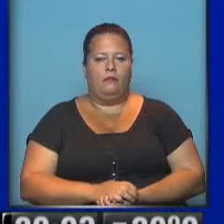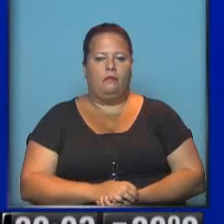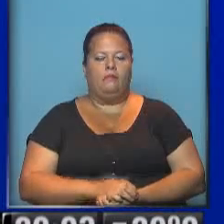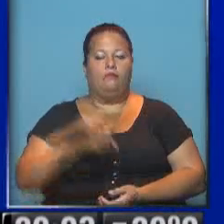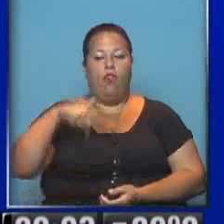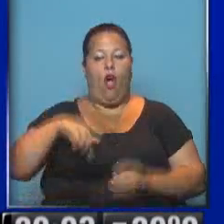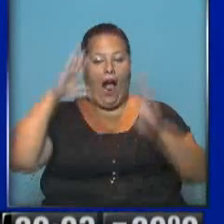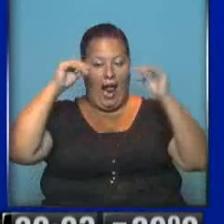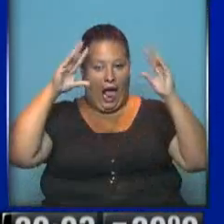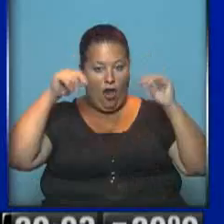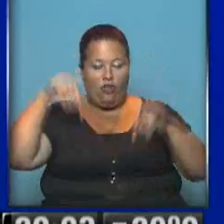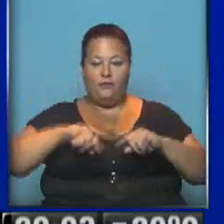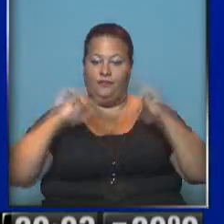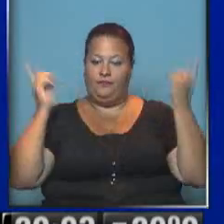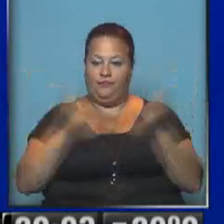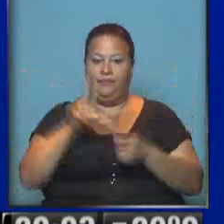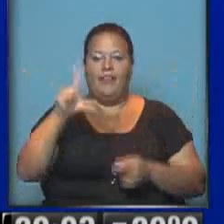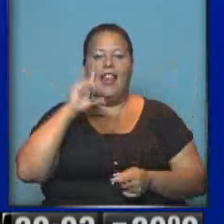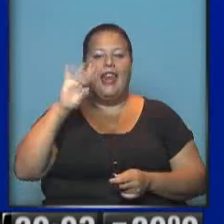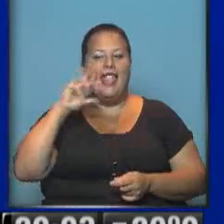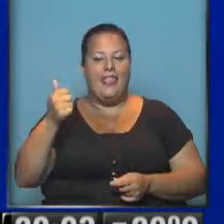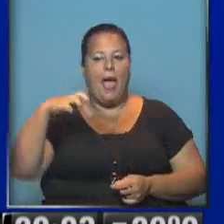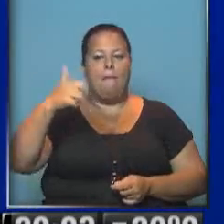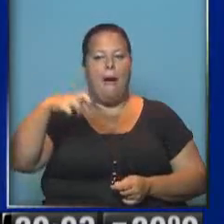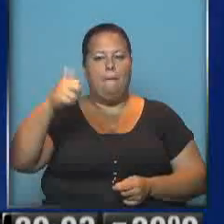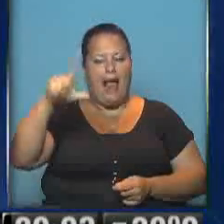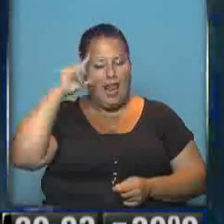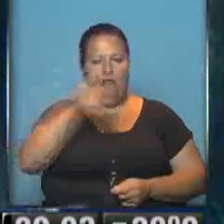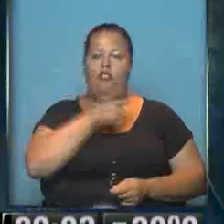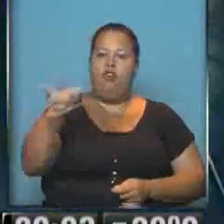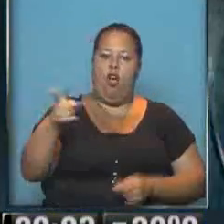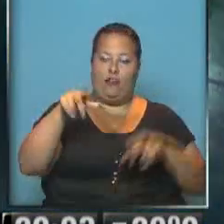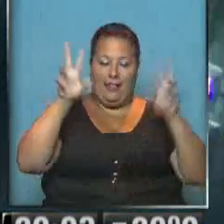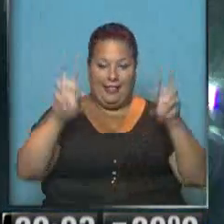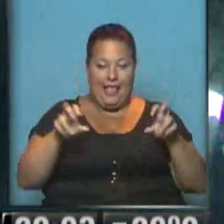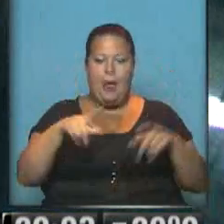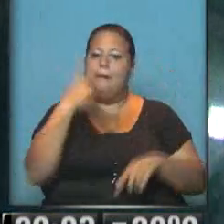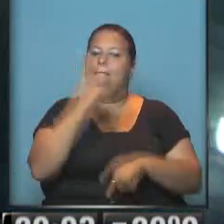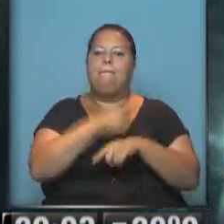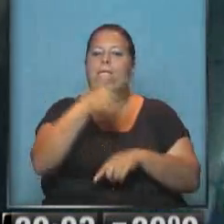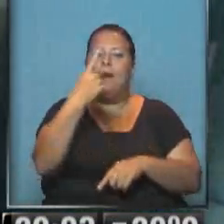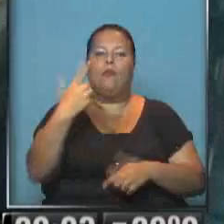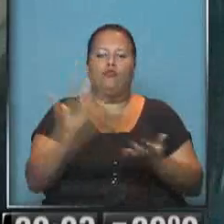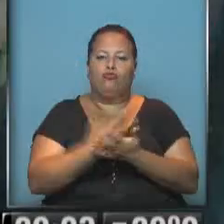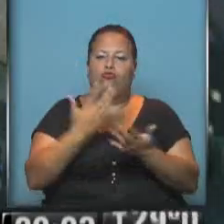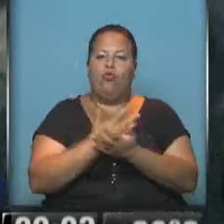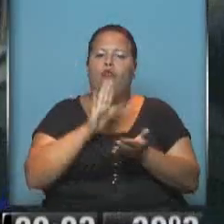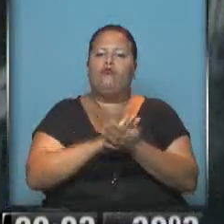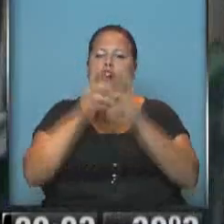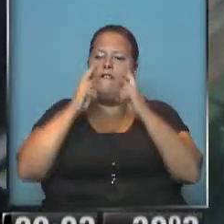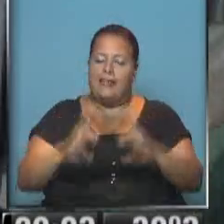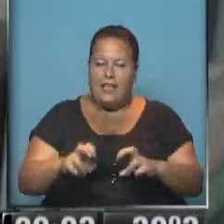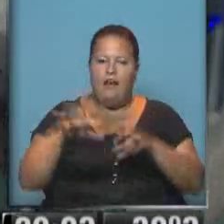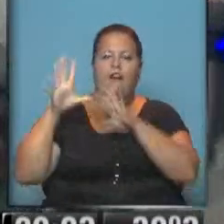Esta noche en nuestros estudios, Lidia Papaleo, querellante en esta causa y una de las principales víctimas de lo que se está investigando,